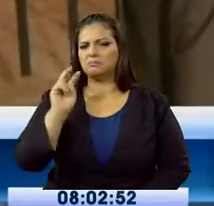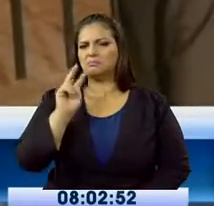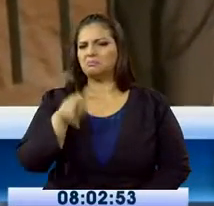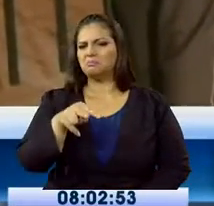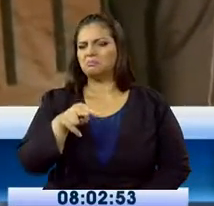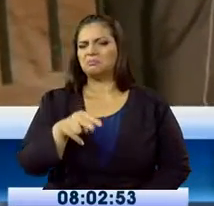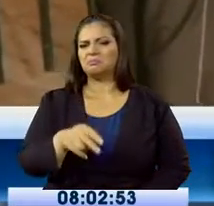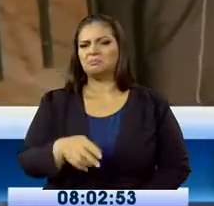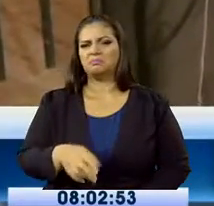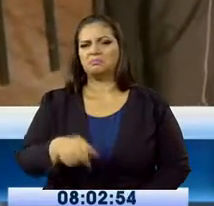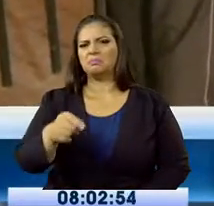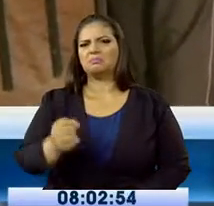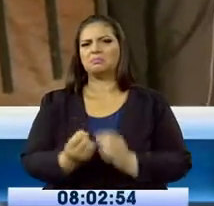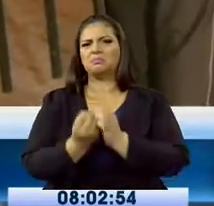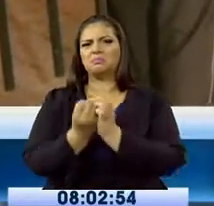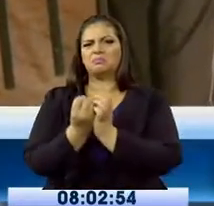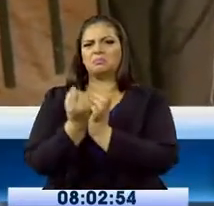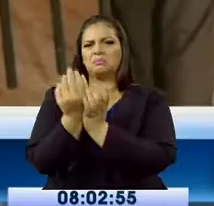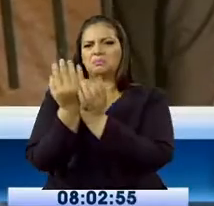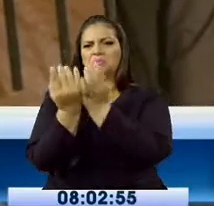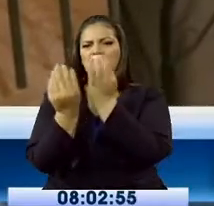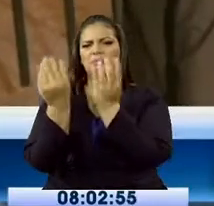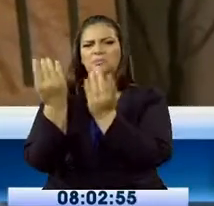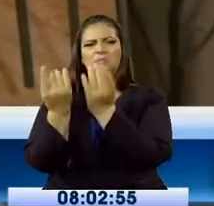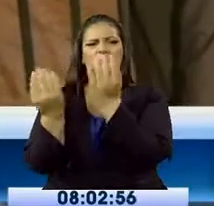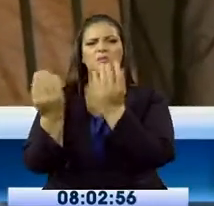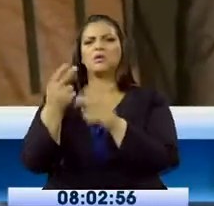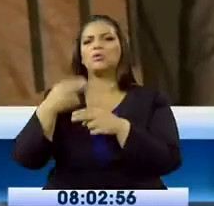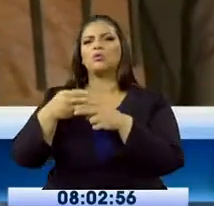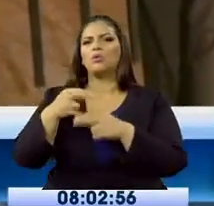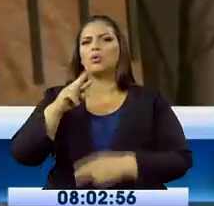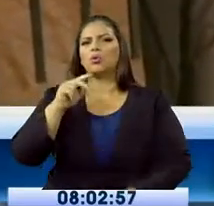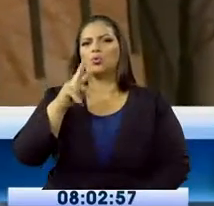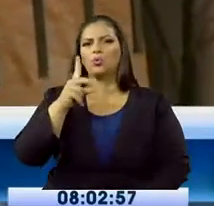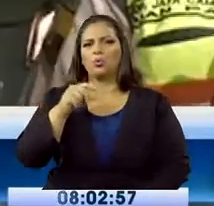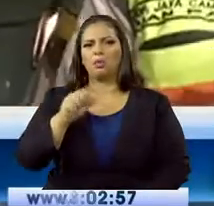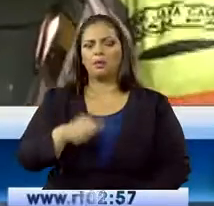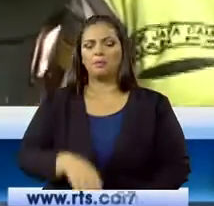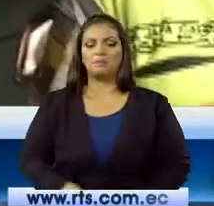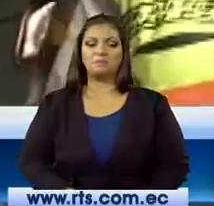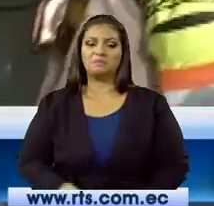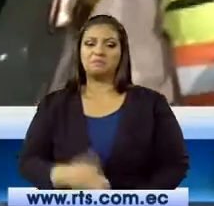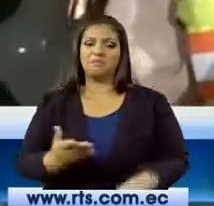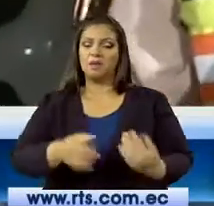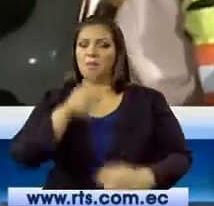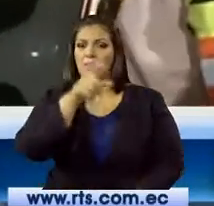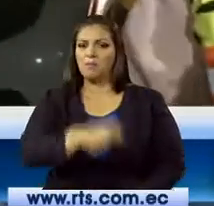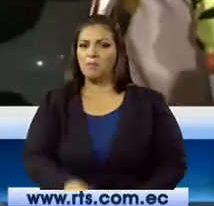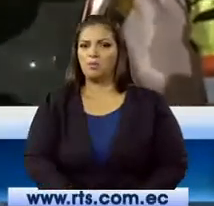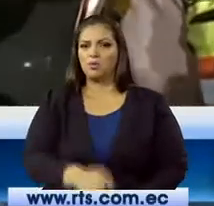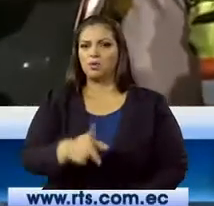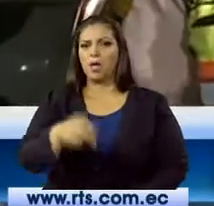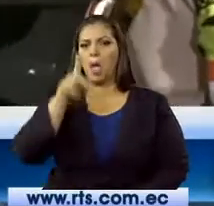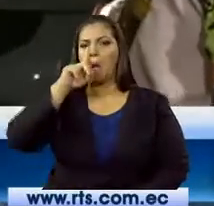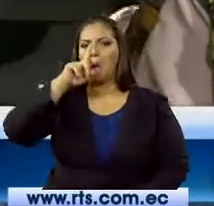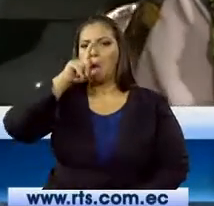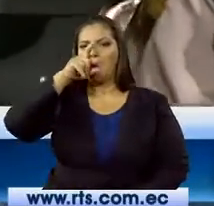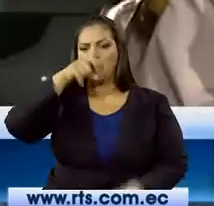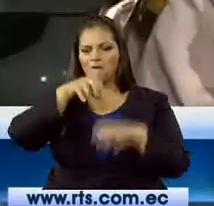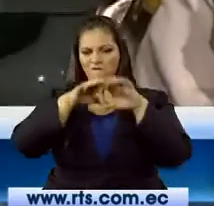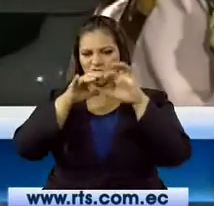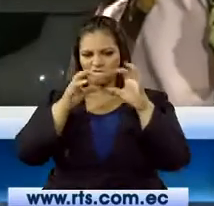un poco de montes, ruda. Presumiblemente tal vez alguna persona que cree en este tipo